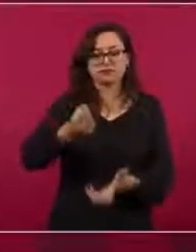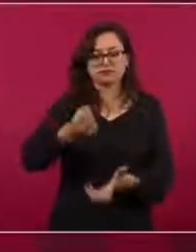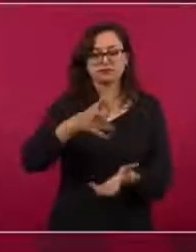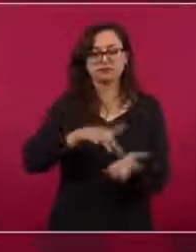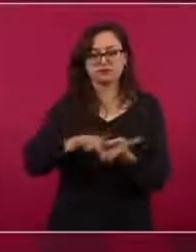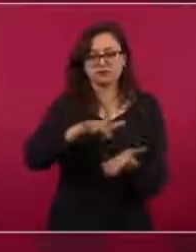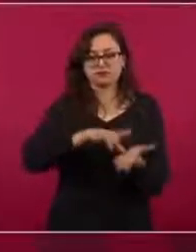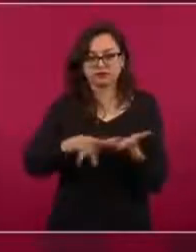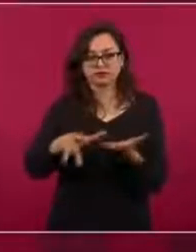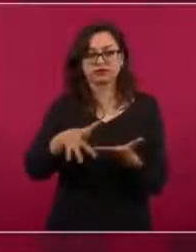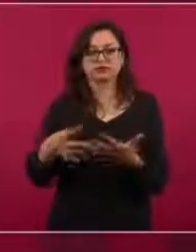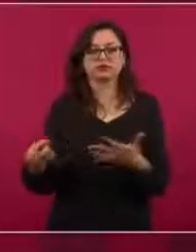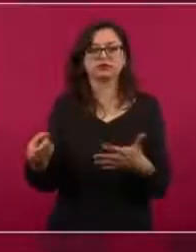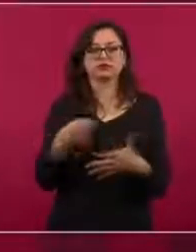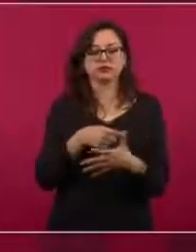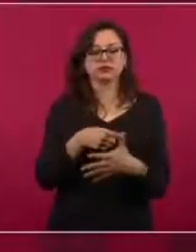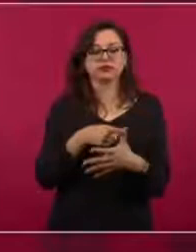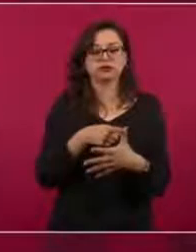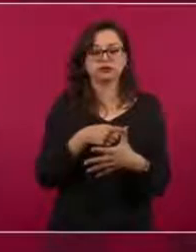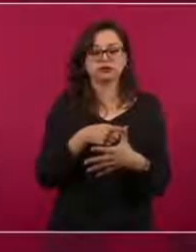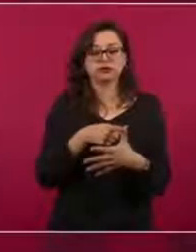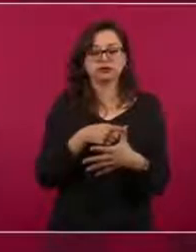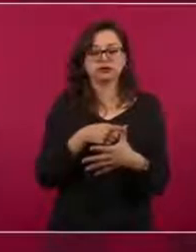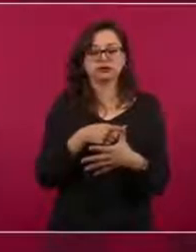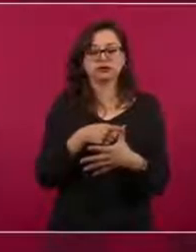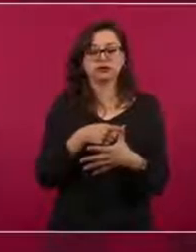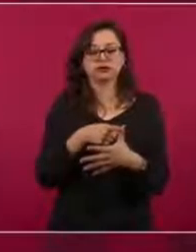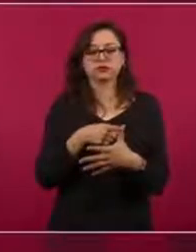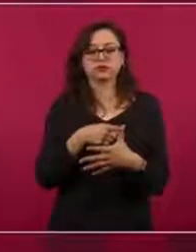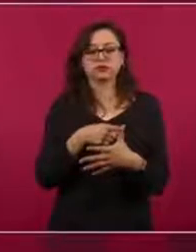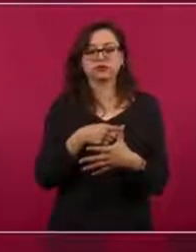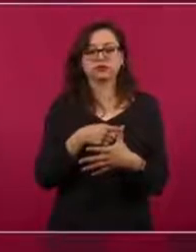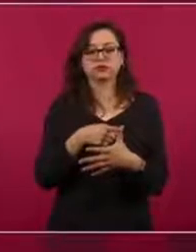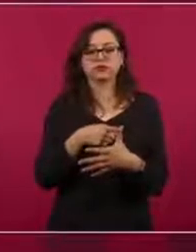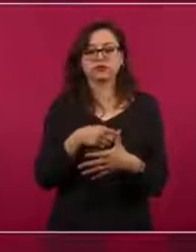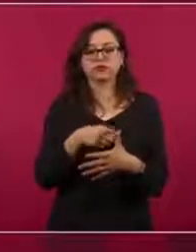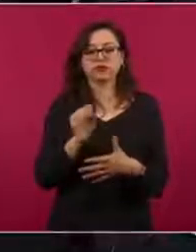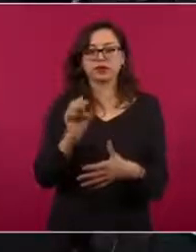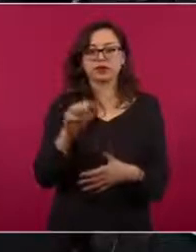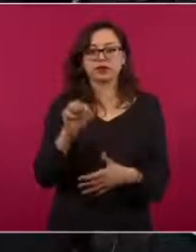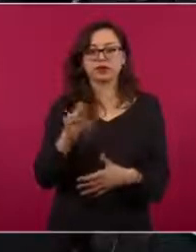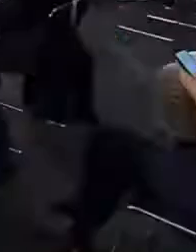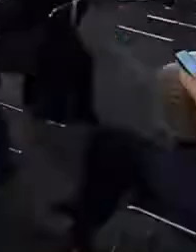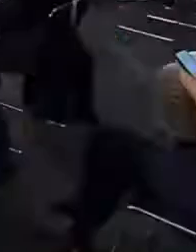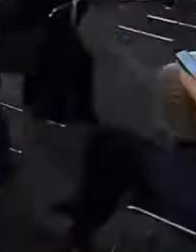aplicar. Está participando la secretaria de Medio Ambiente,